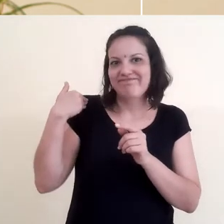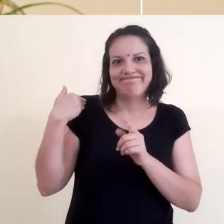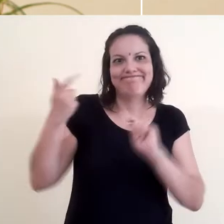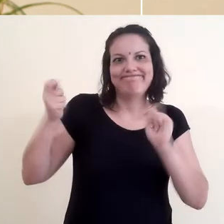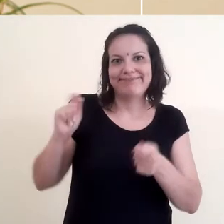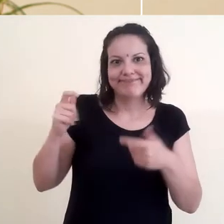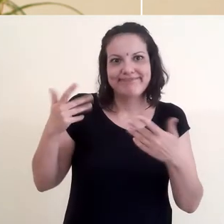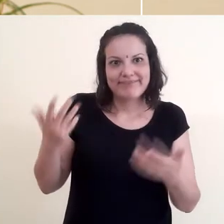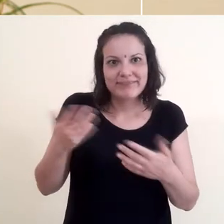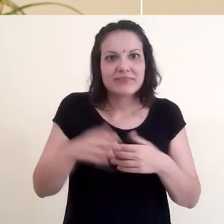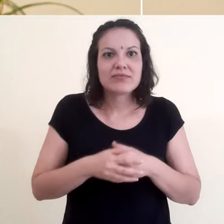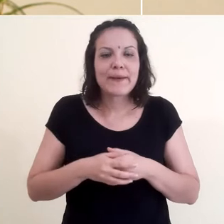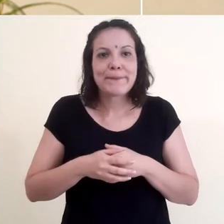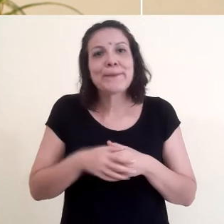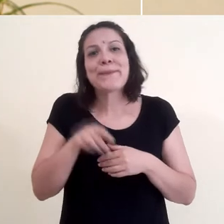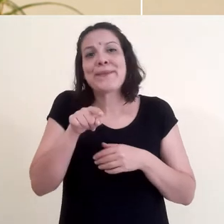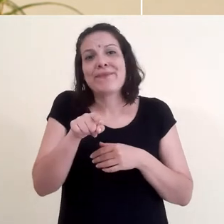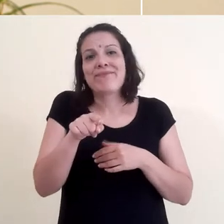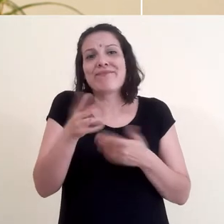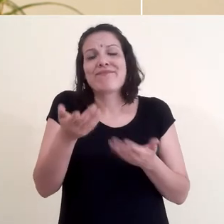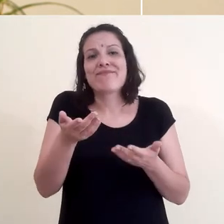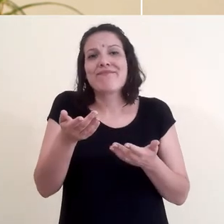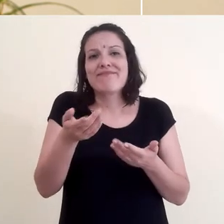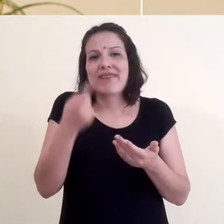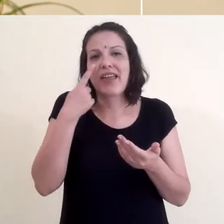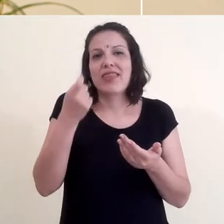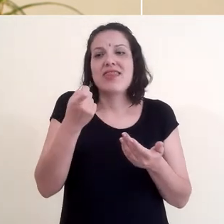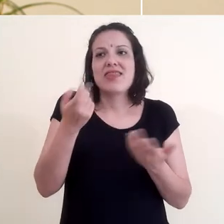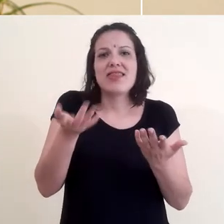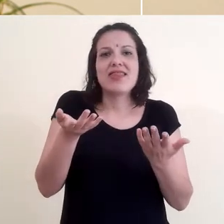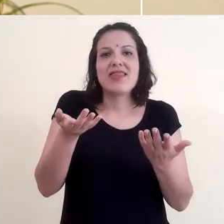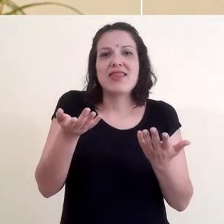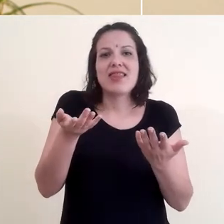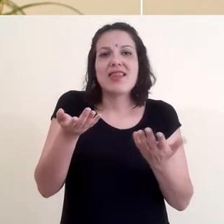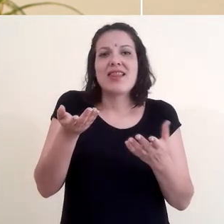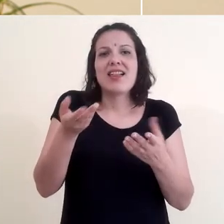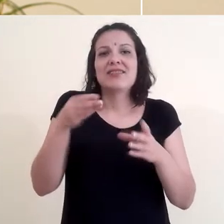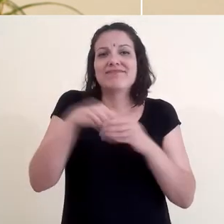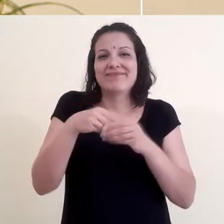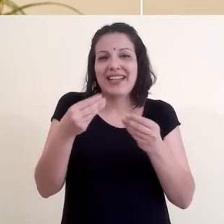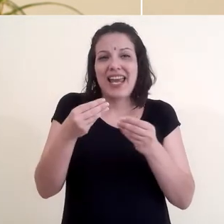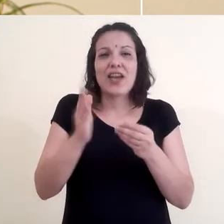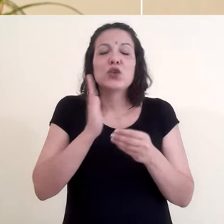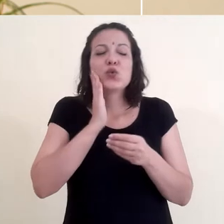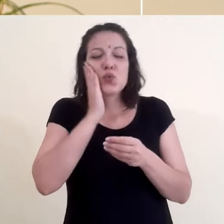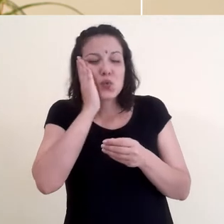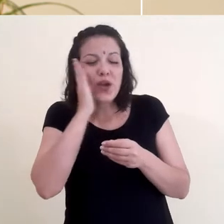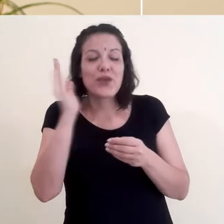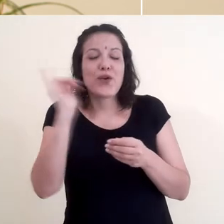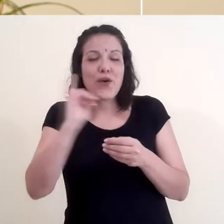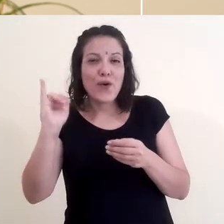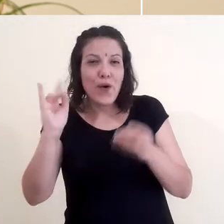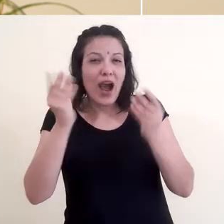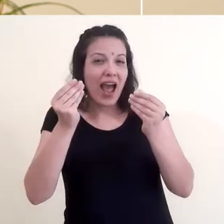anterior. Esto también vio, ¿no?, como cierta injerencia en que la calidad del sueño decayó bastante,